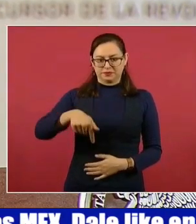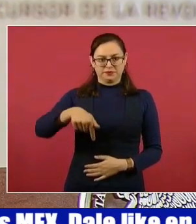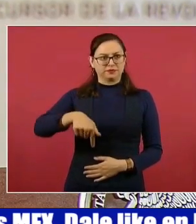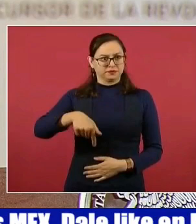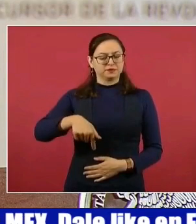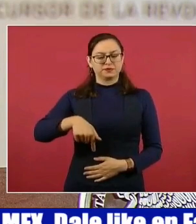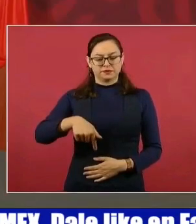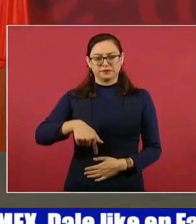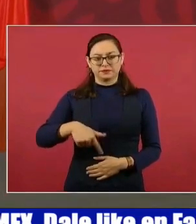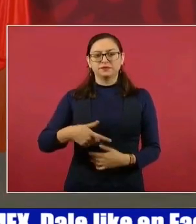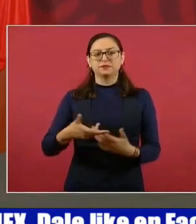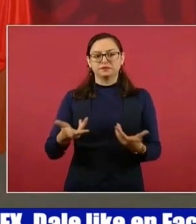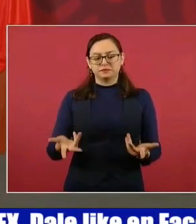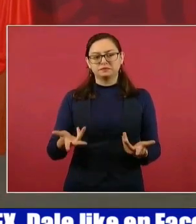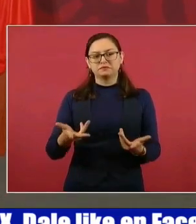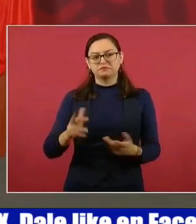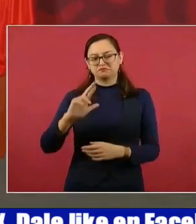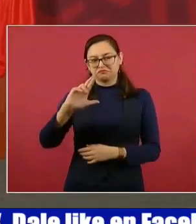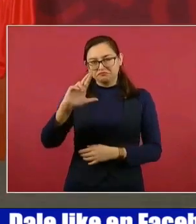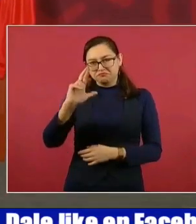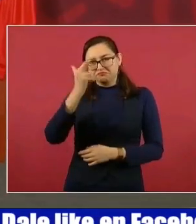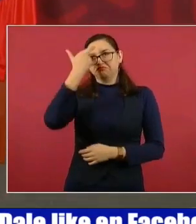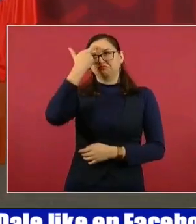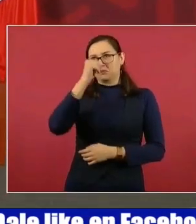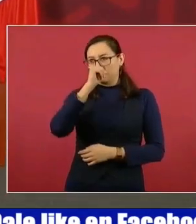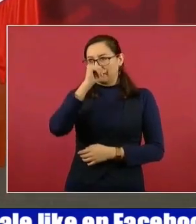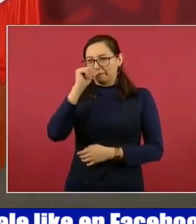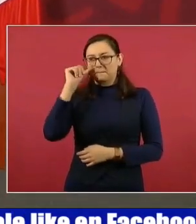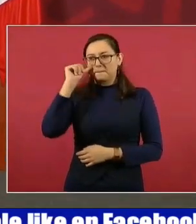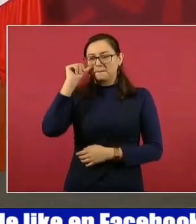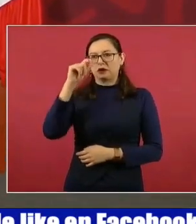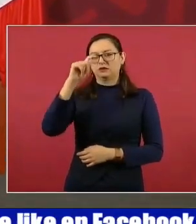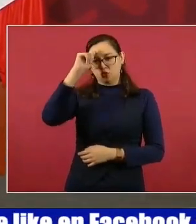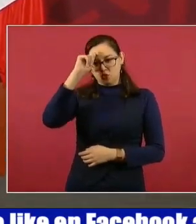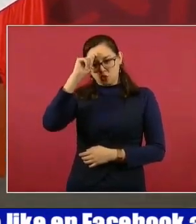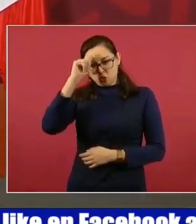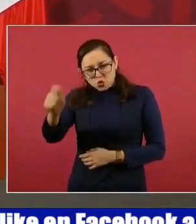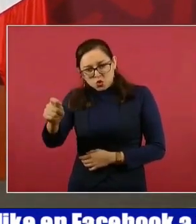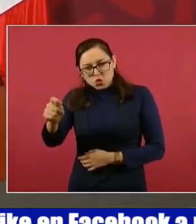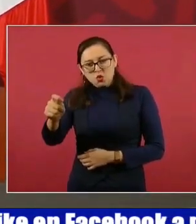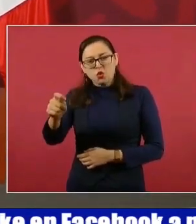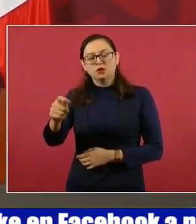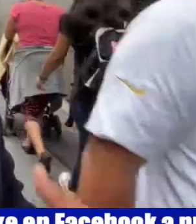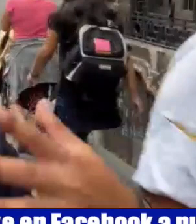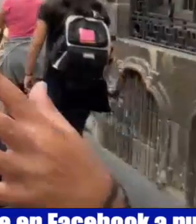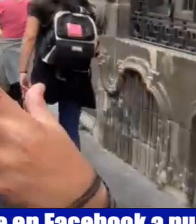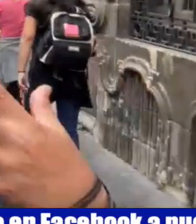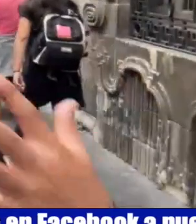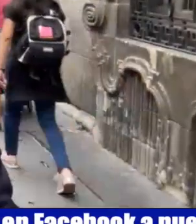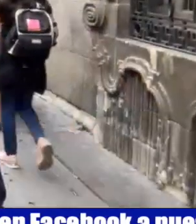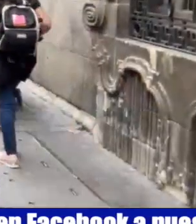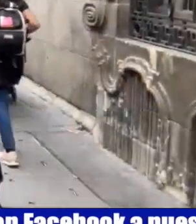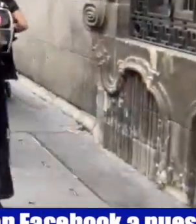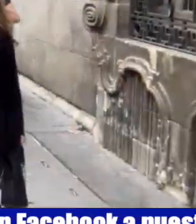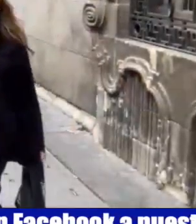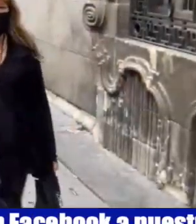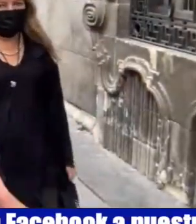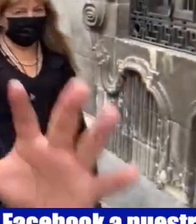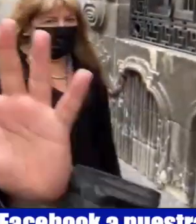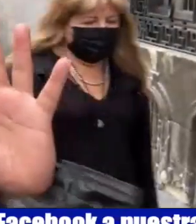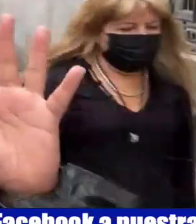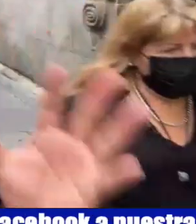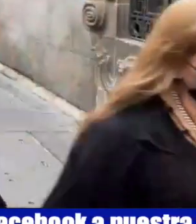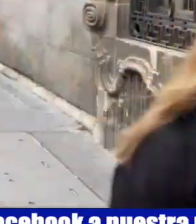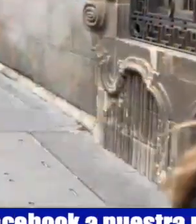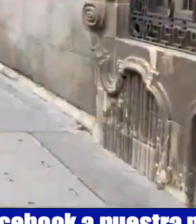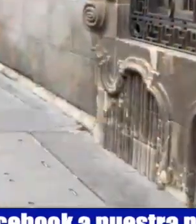hay que activarnos. ¿Cuál fue la palabra que usó? Hay que avivarnos. O sea, que estemos al pendiente todos, desde